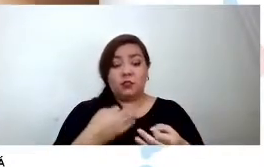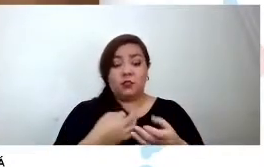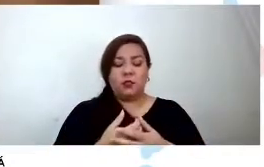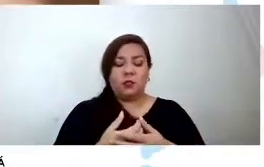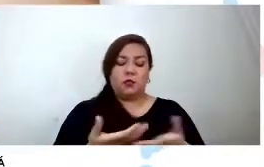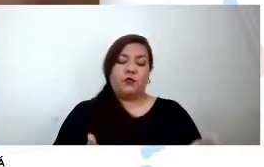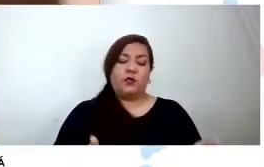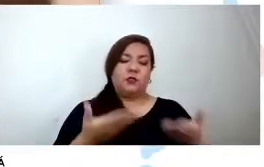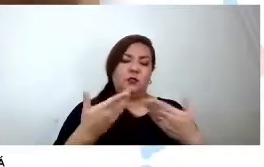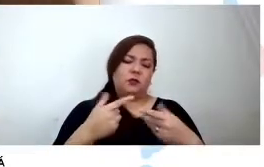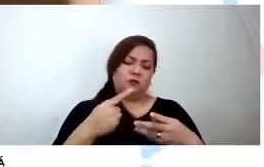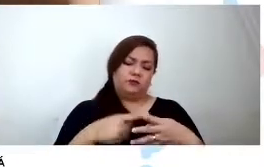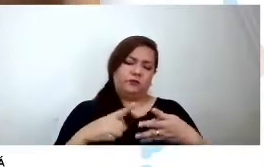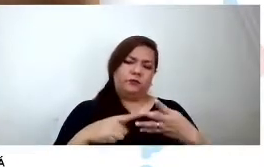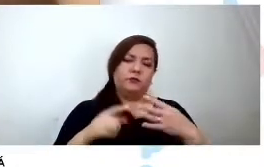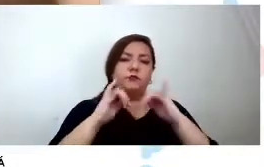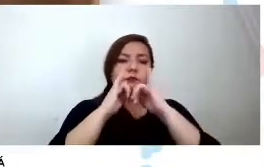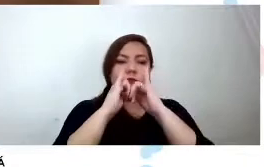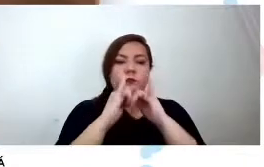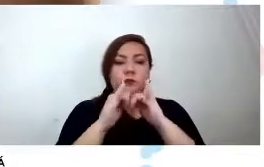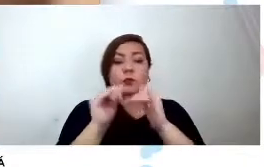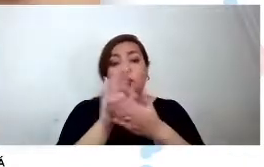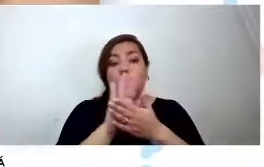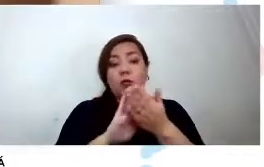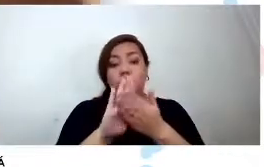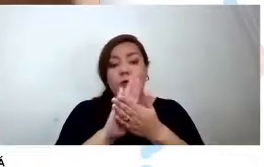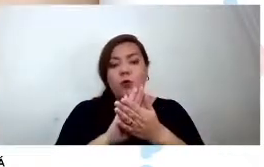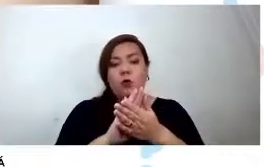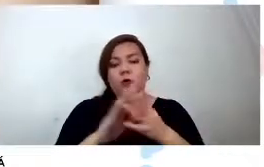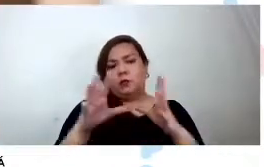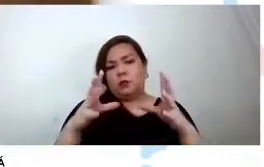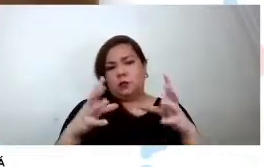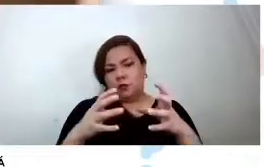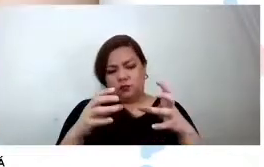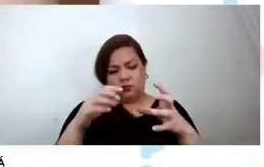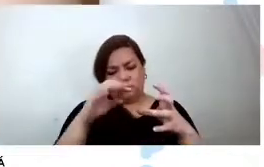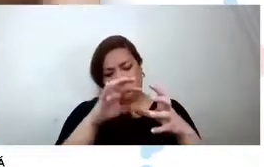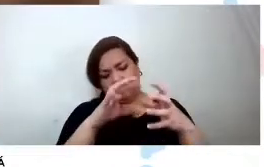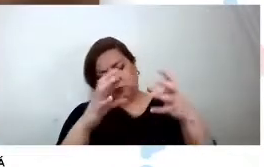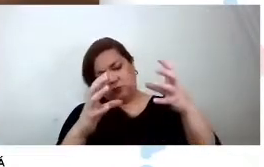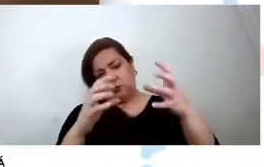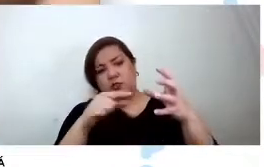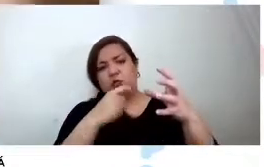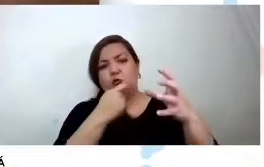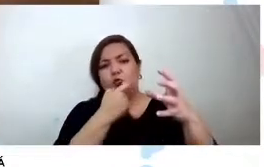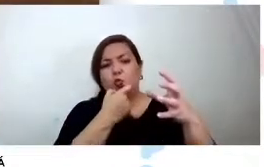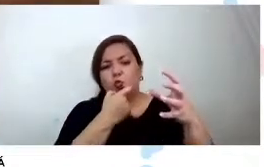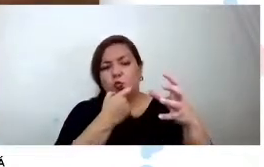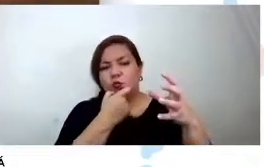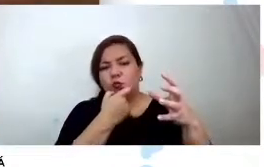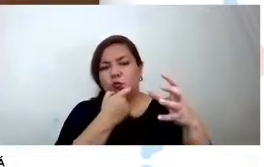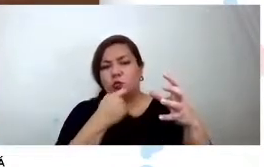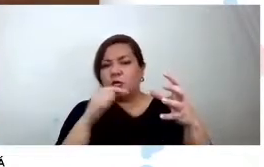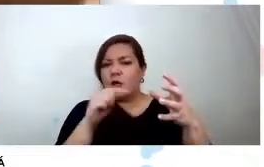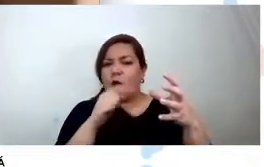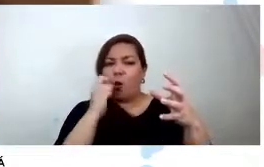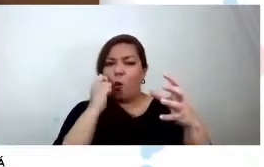varios antecedentes. Por ejemplo, a qué parte del hueso y a qué hueso